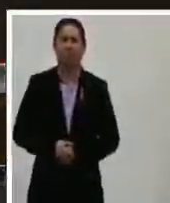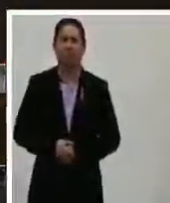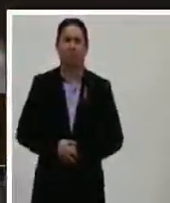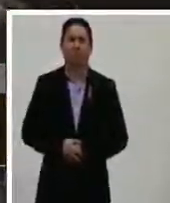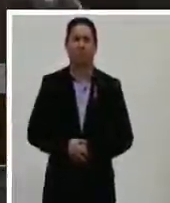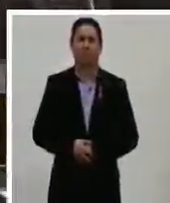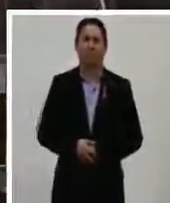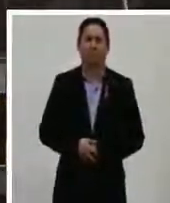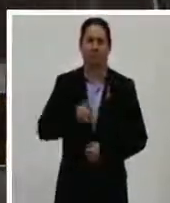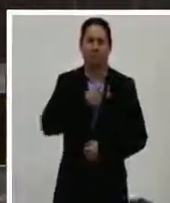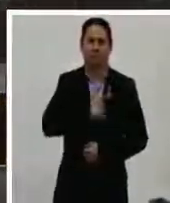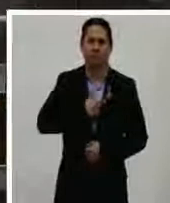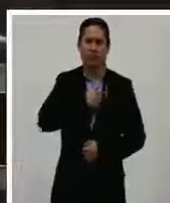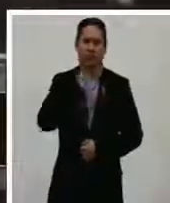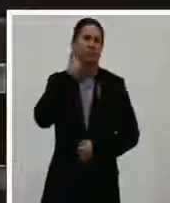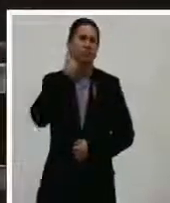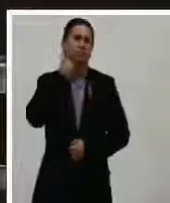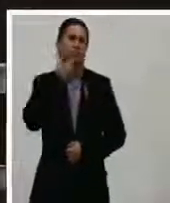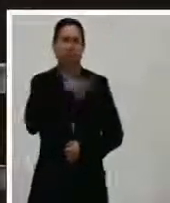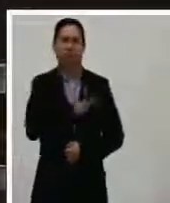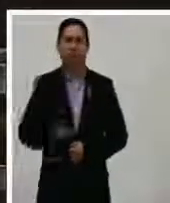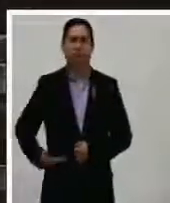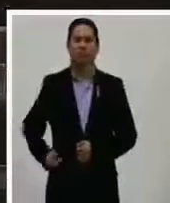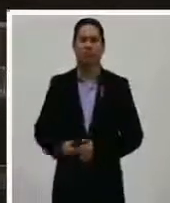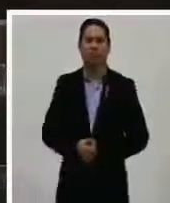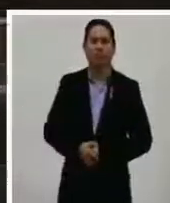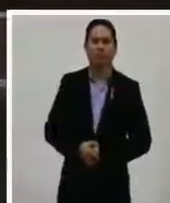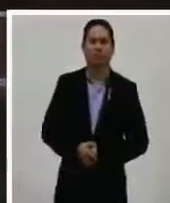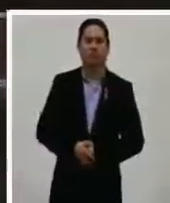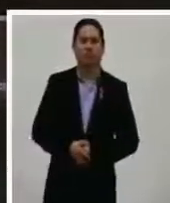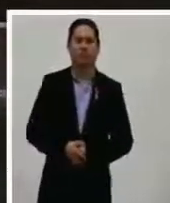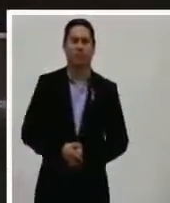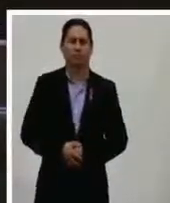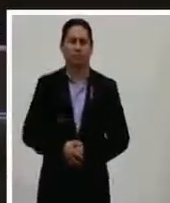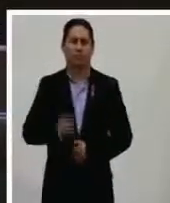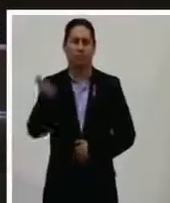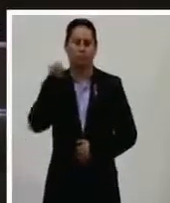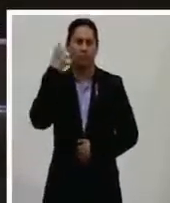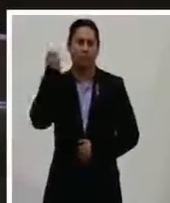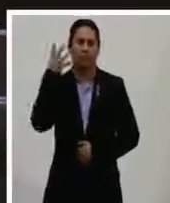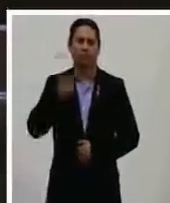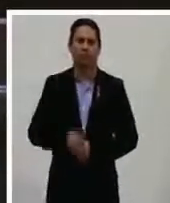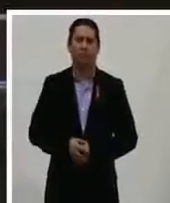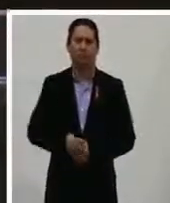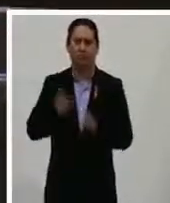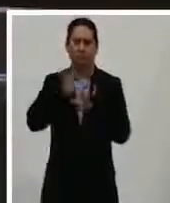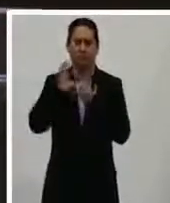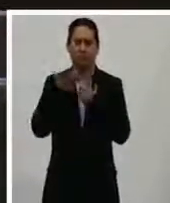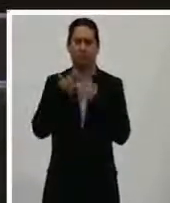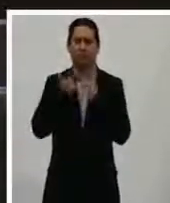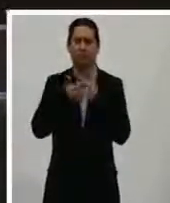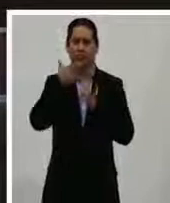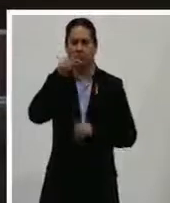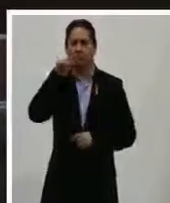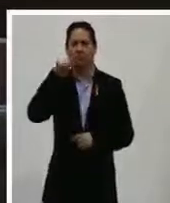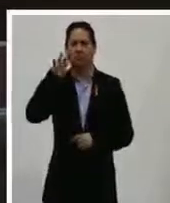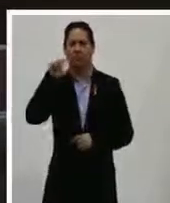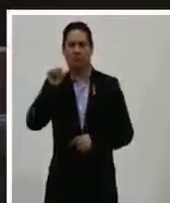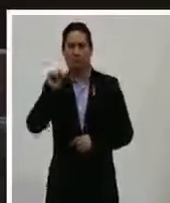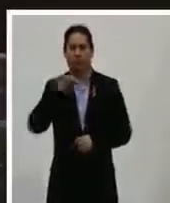con gusto diputado presidente a la honorable asamblea a la comisión de hacienda de la